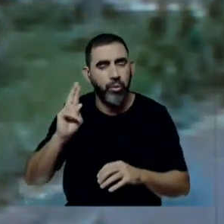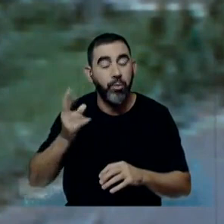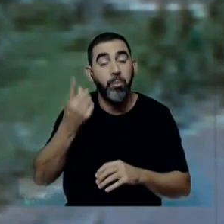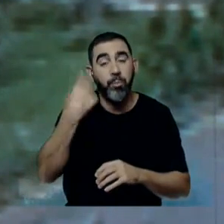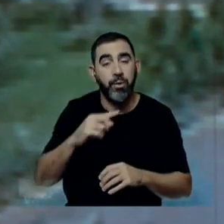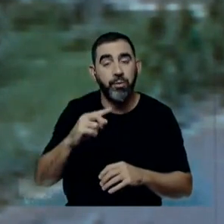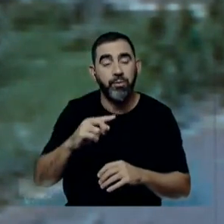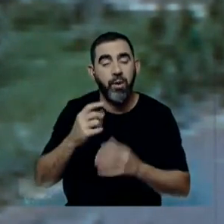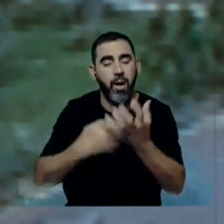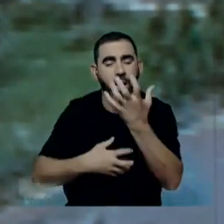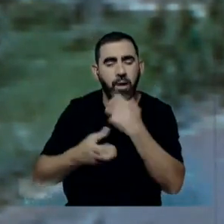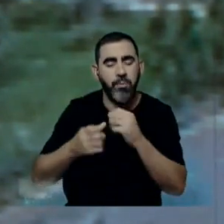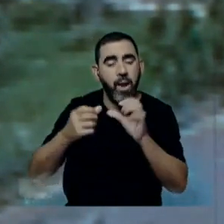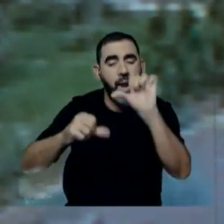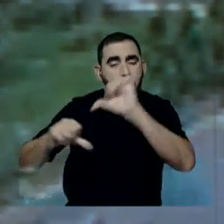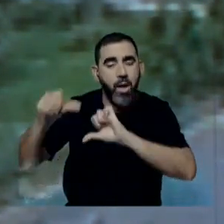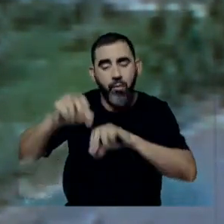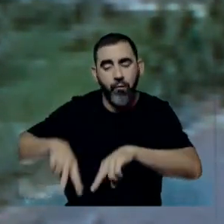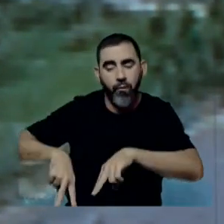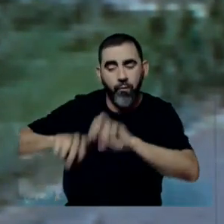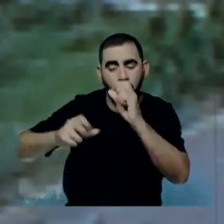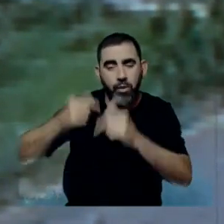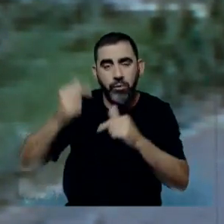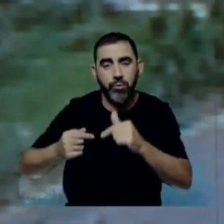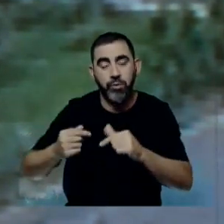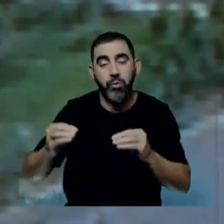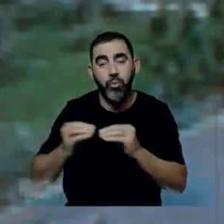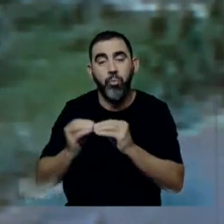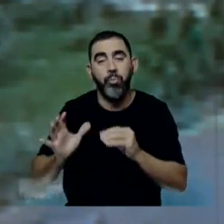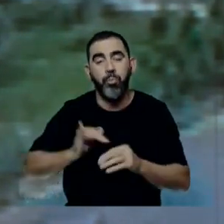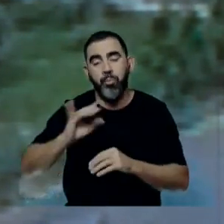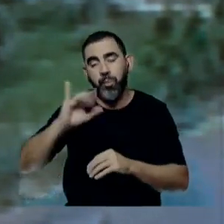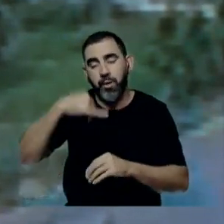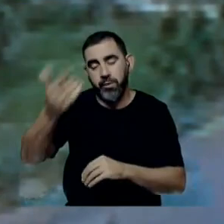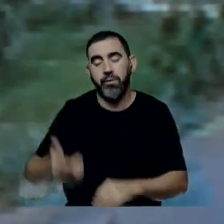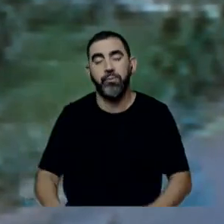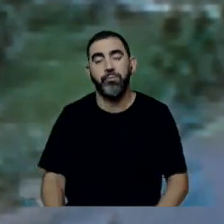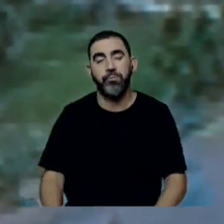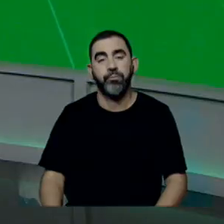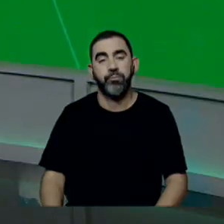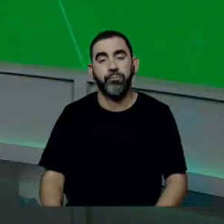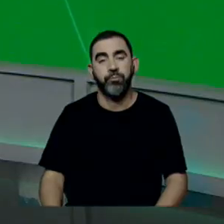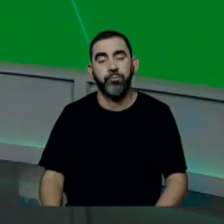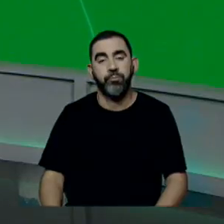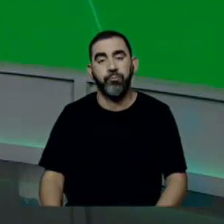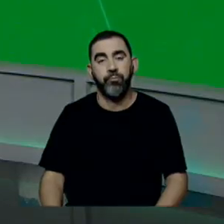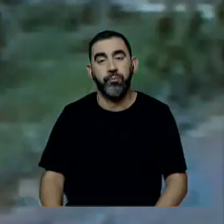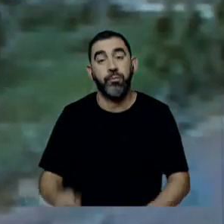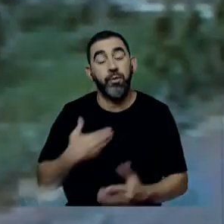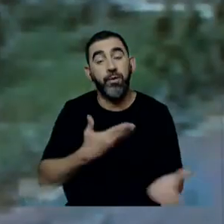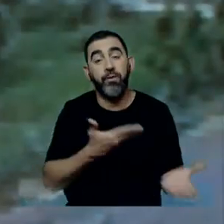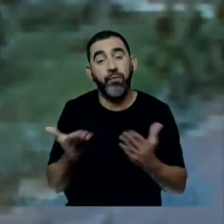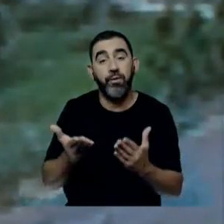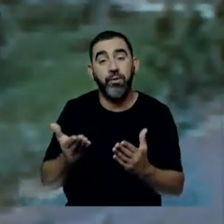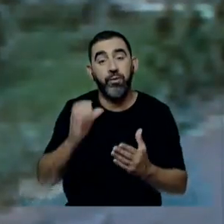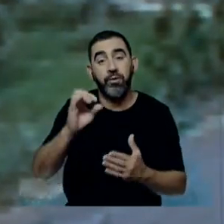son animales de laboratorio, se estudian un montón de cosas y Alexandra Perrone nos lo va a contar en el programa de mañana. Perfecto. Pero te voy a invitar a ver el